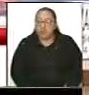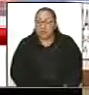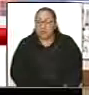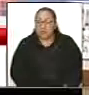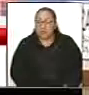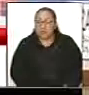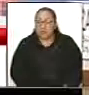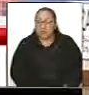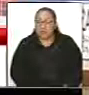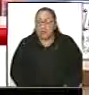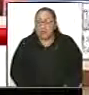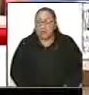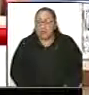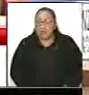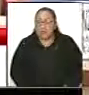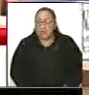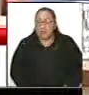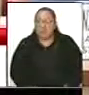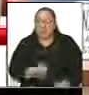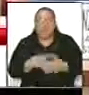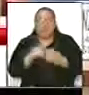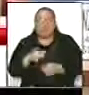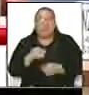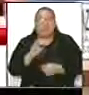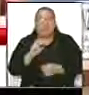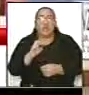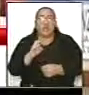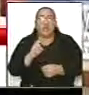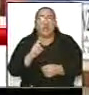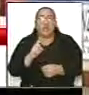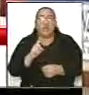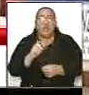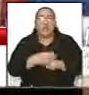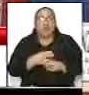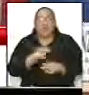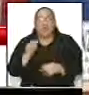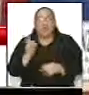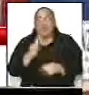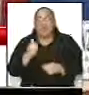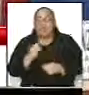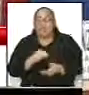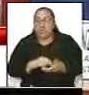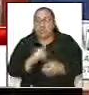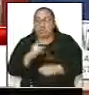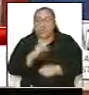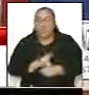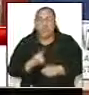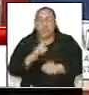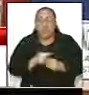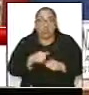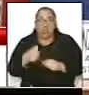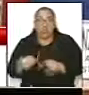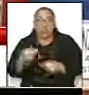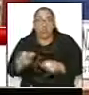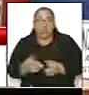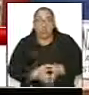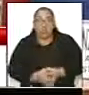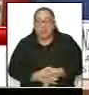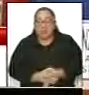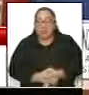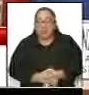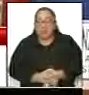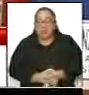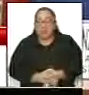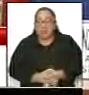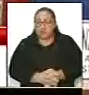es que, sin embargo, esta red dorsal de fibra óptica no es rentable, está subutilizada y subsidiada,